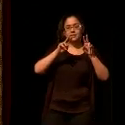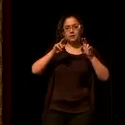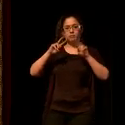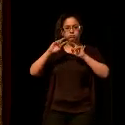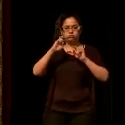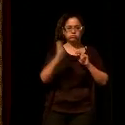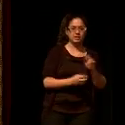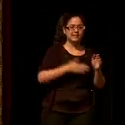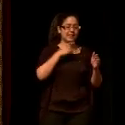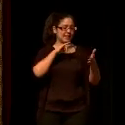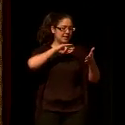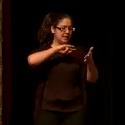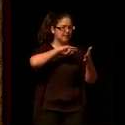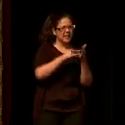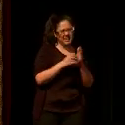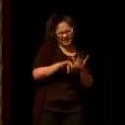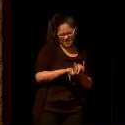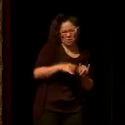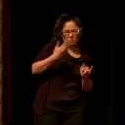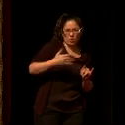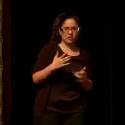técnico sino todo lo demás